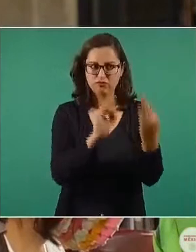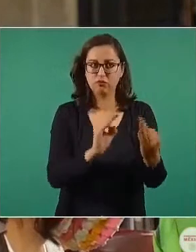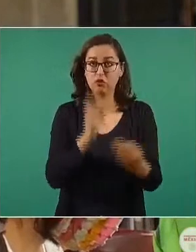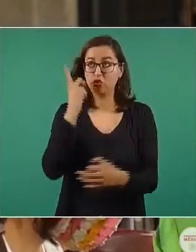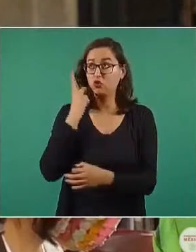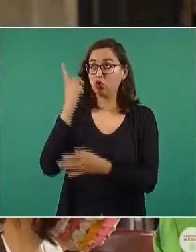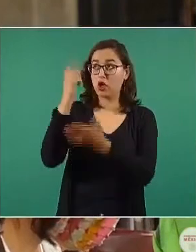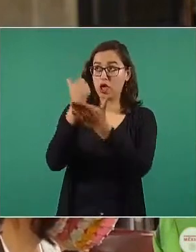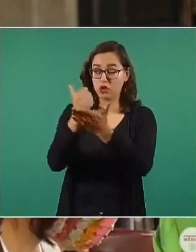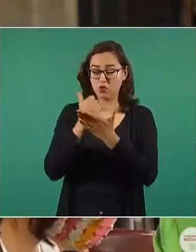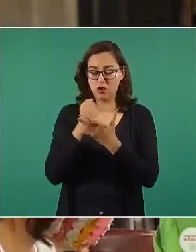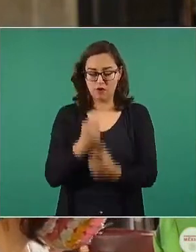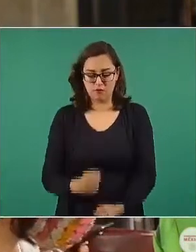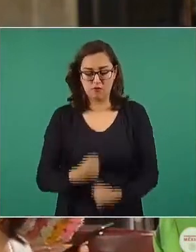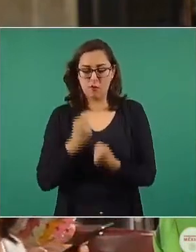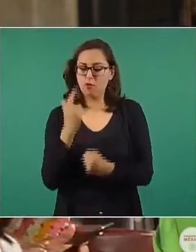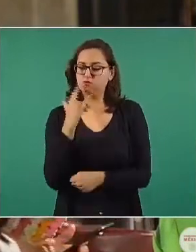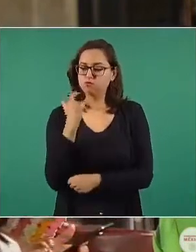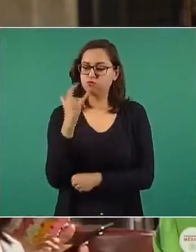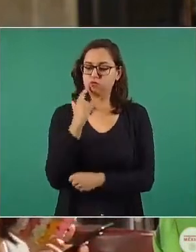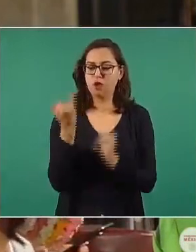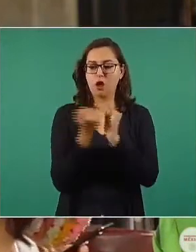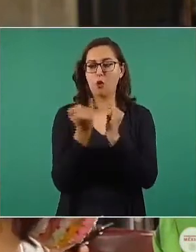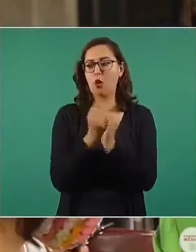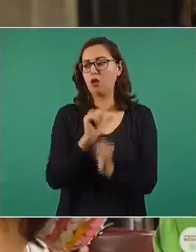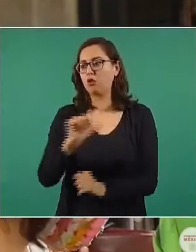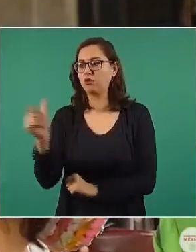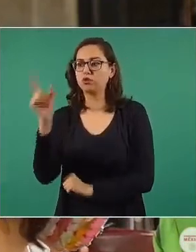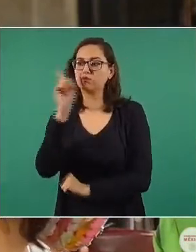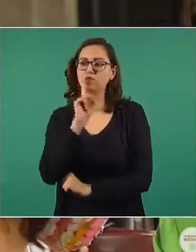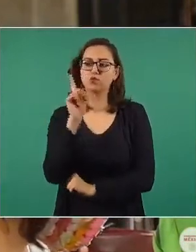detenerme en esta lucha que es mía y de tantas mujeres más.